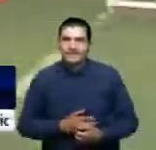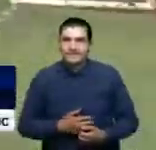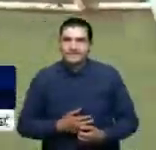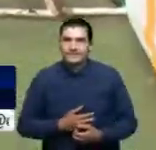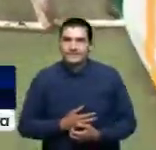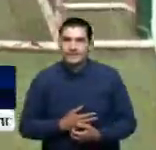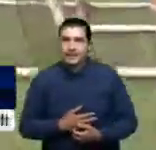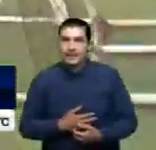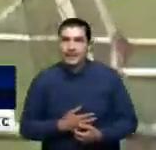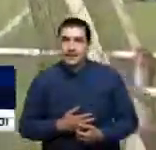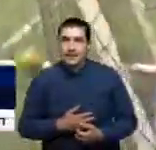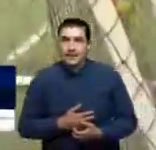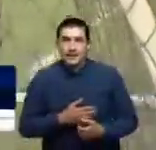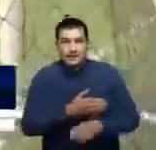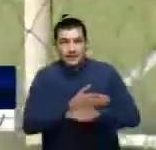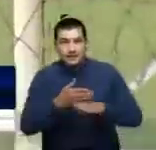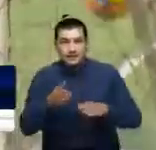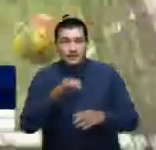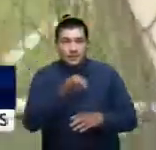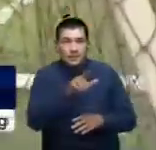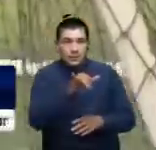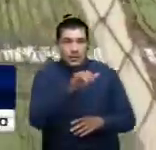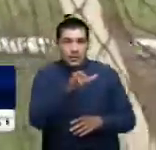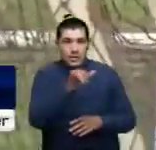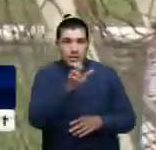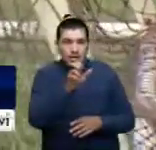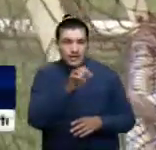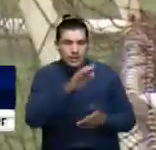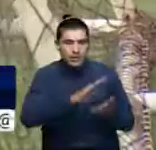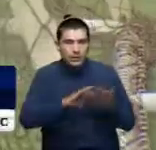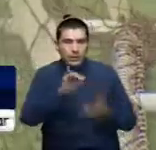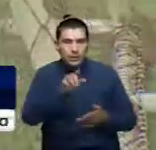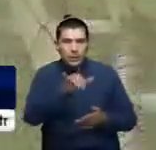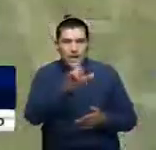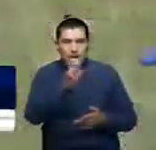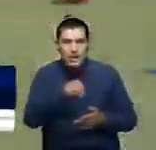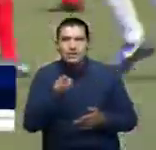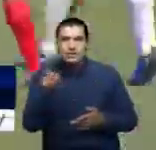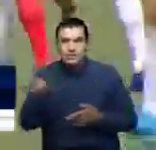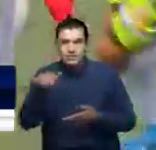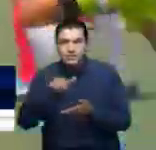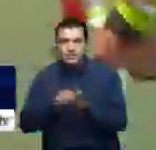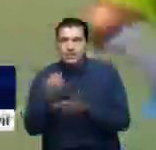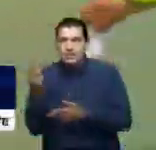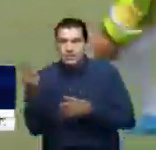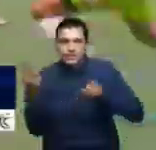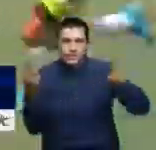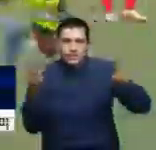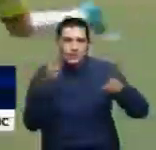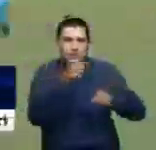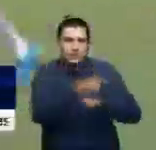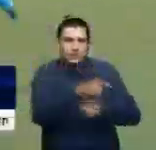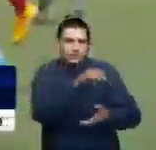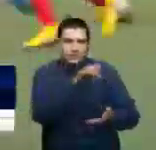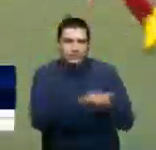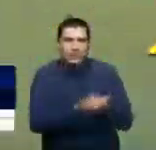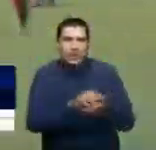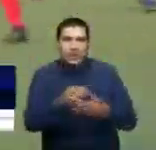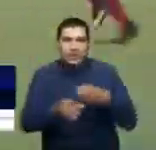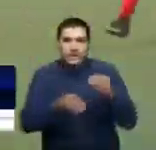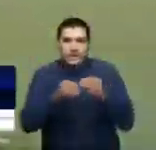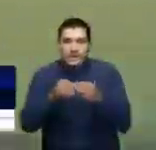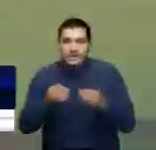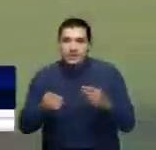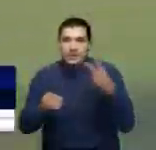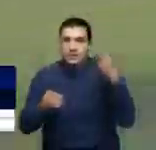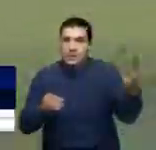Comultrasan. Posteriormente, Julián Uribe volvió a aumentar la ventaja para Contracorriente en el 3-1 y Financiera descontó por